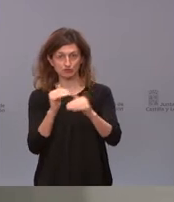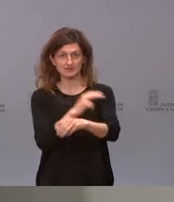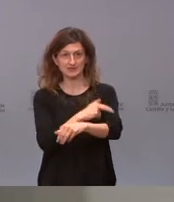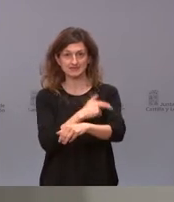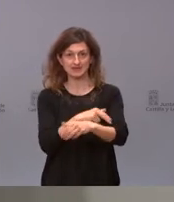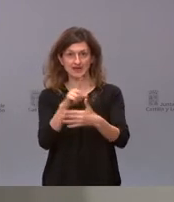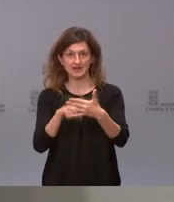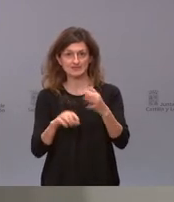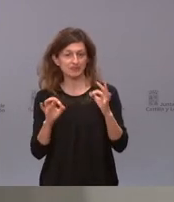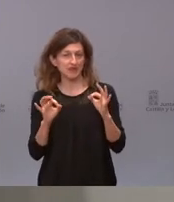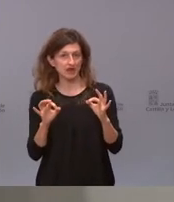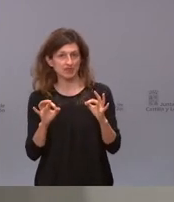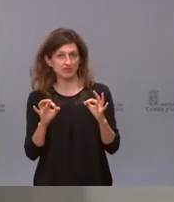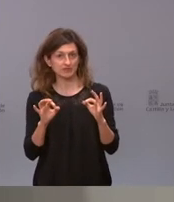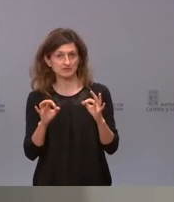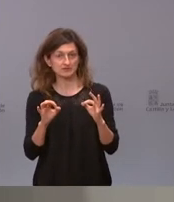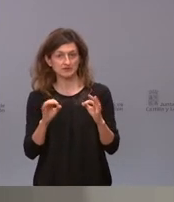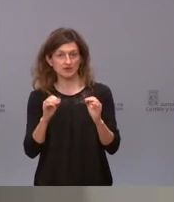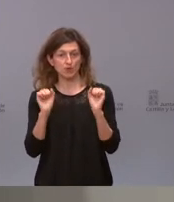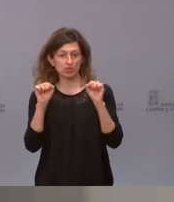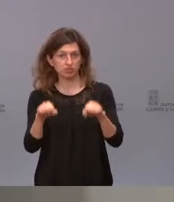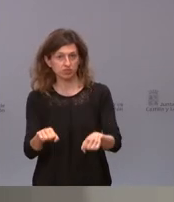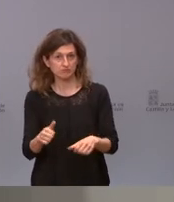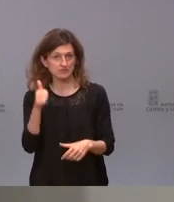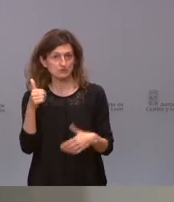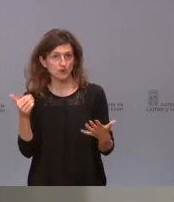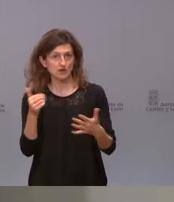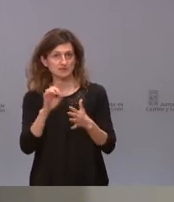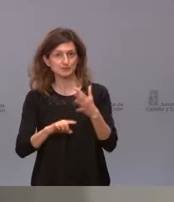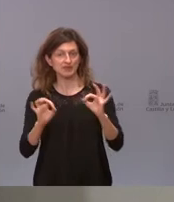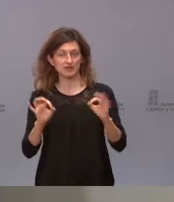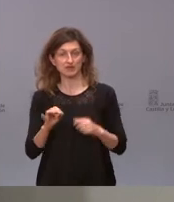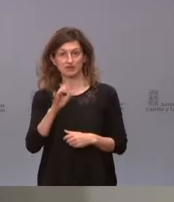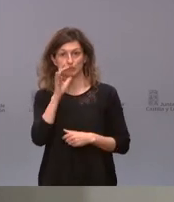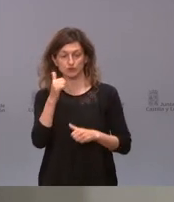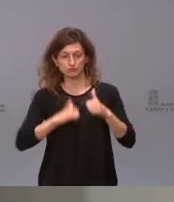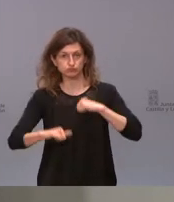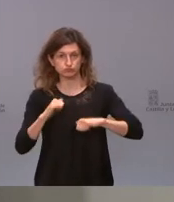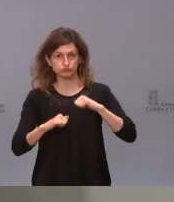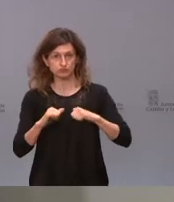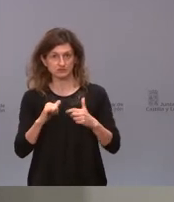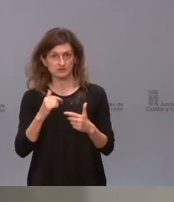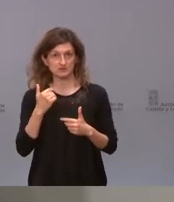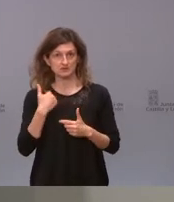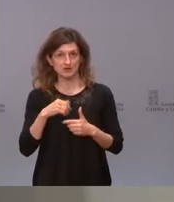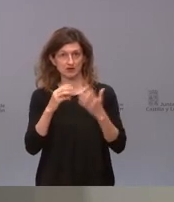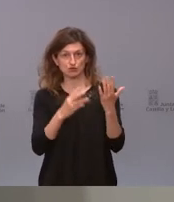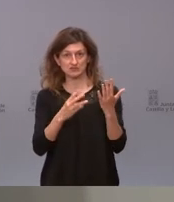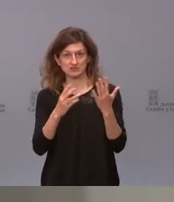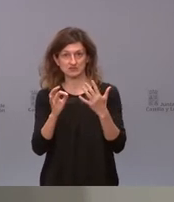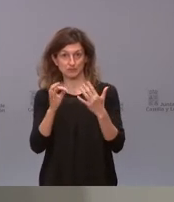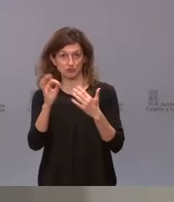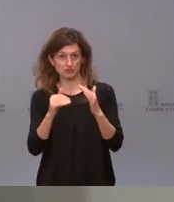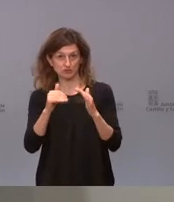especialidades cuáles son las que más demoras está teniendo es verdad que en la atención quirúrgica se está alcanzando llame porque es el ochenta y pico por